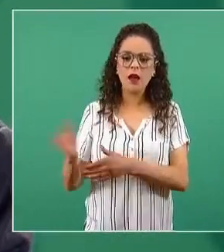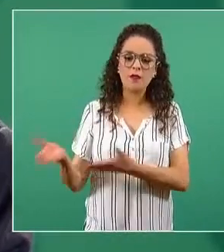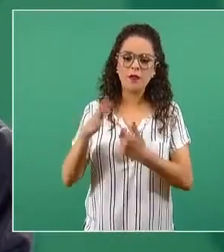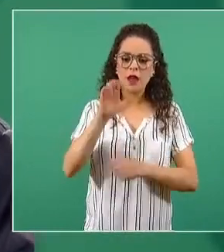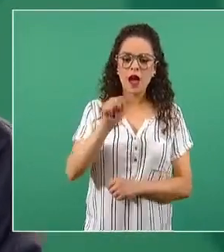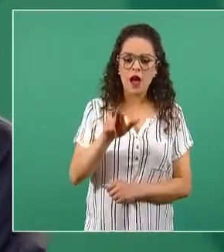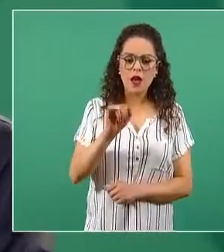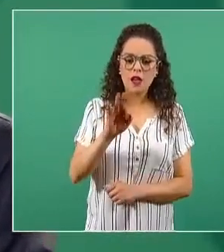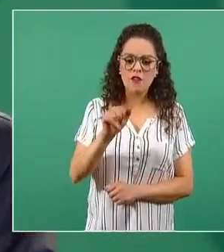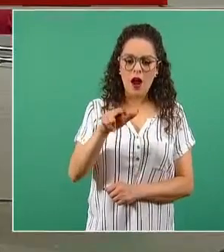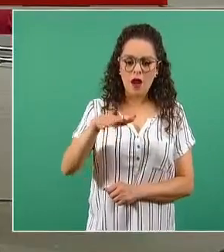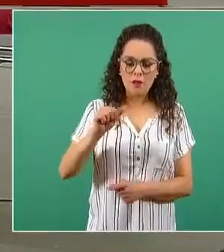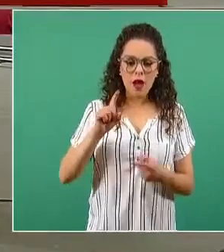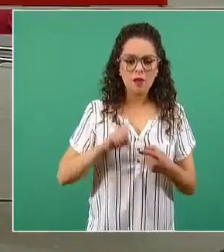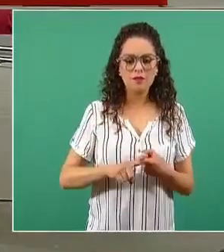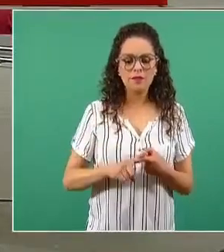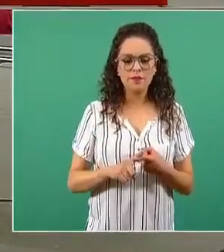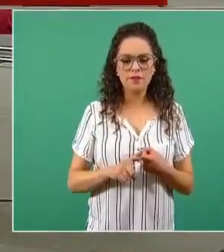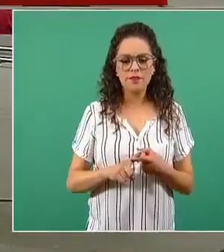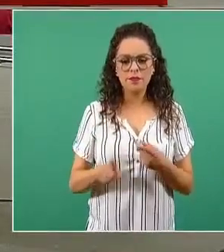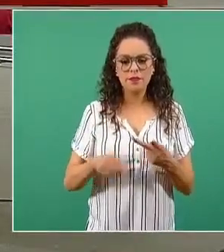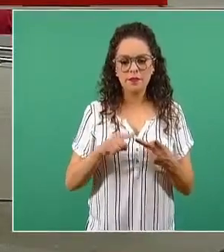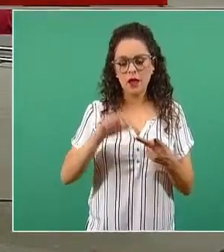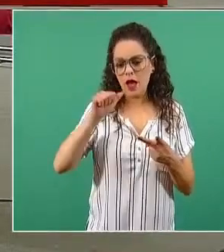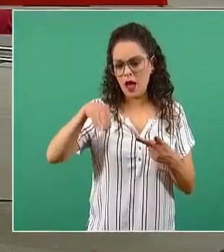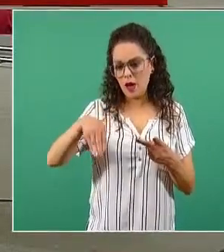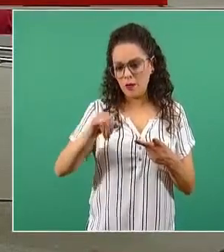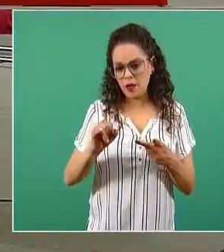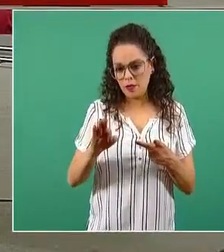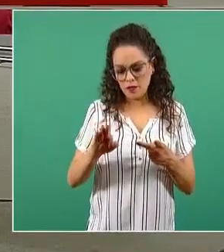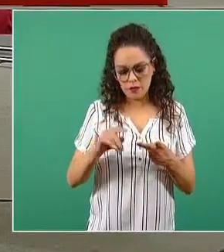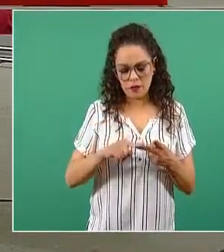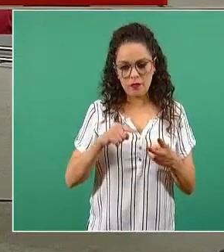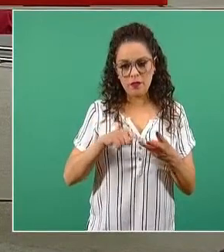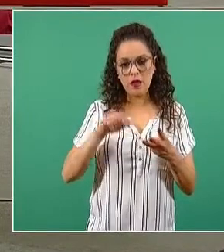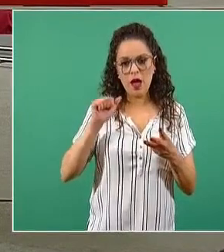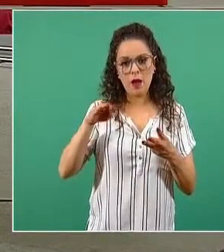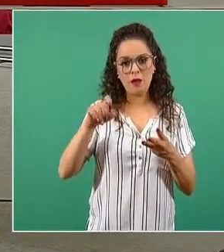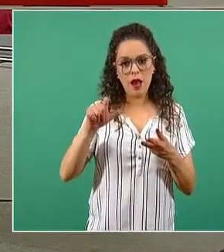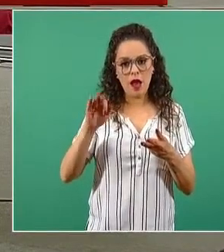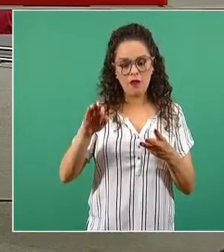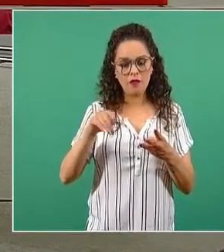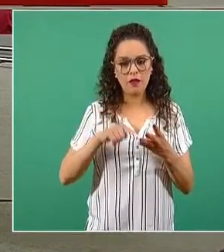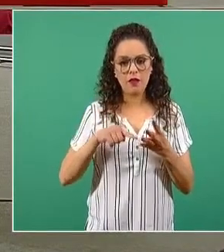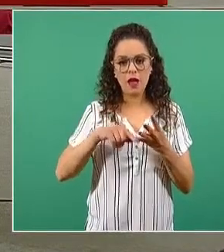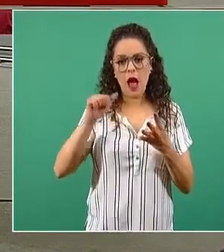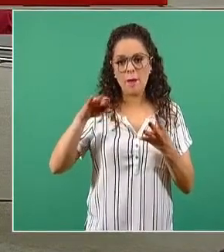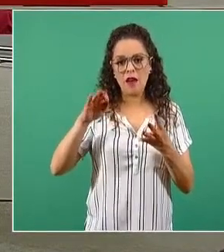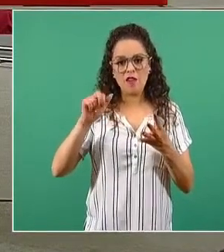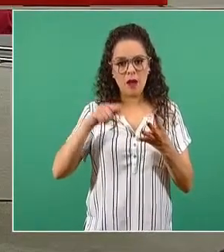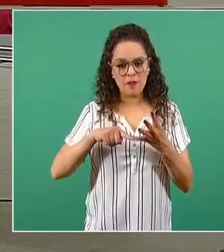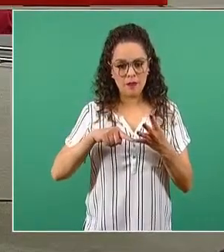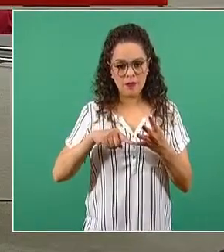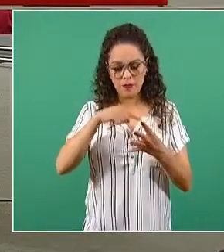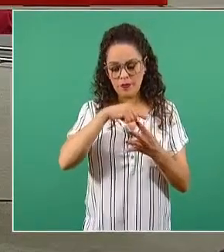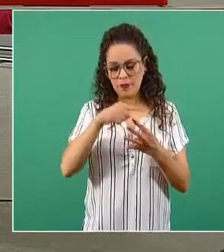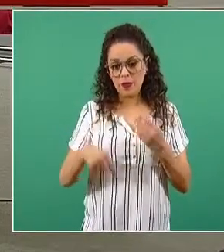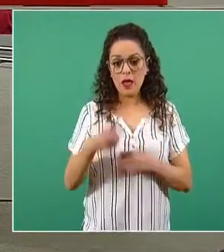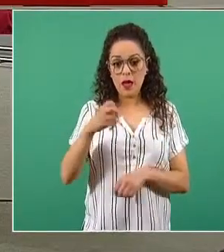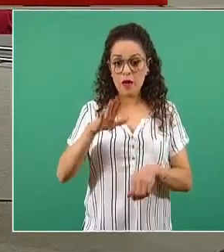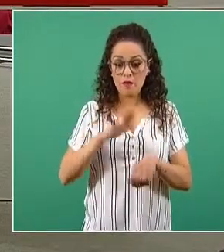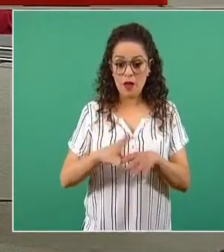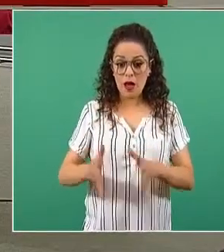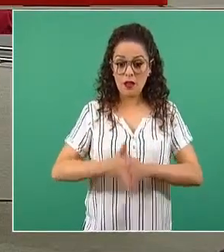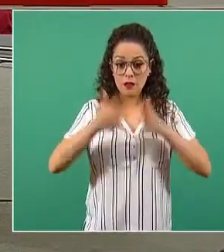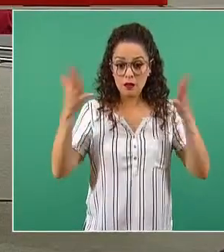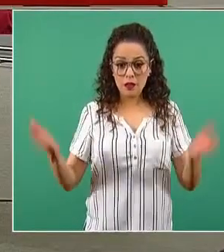Cámara Nacional de la Industria, a AMIF, a MELAF y a ANAFAM, las tres más grandes asociaciones